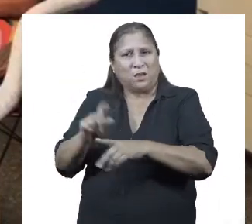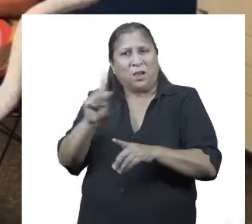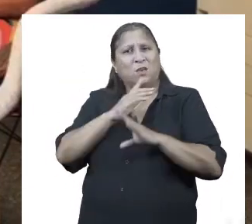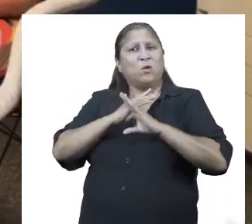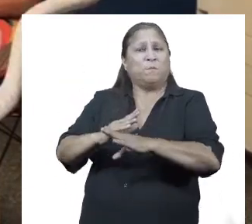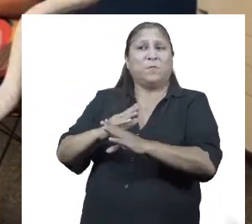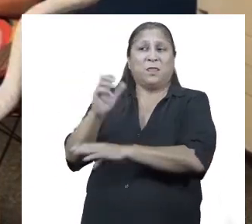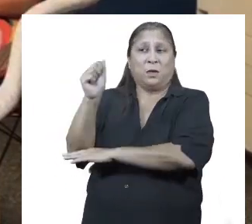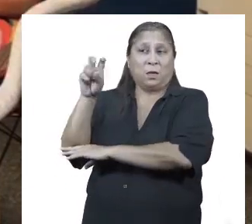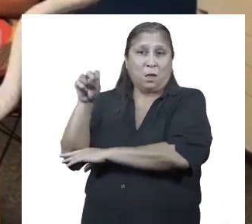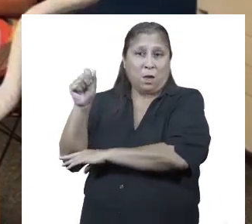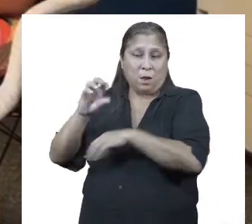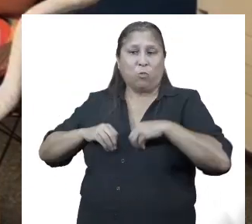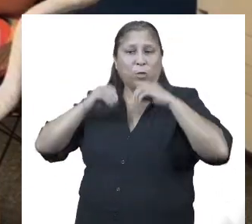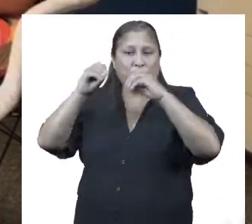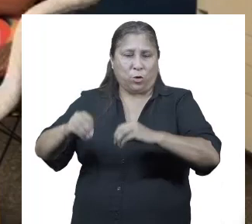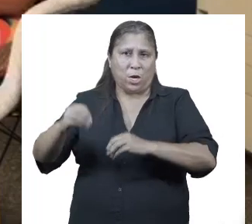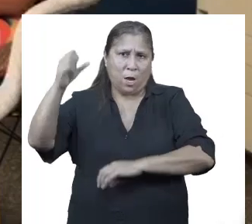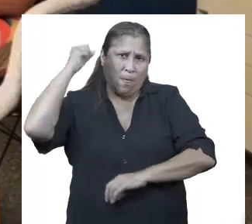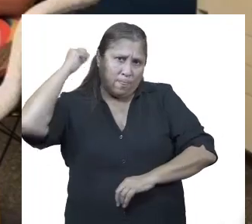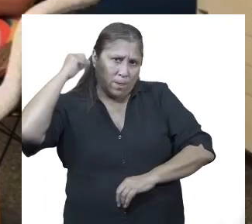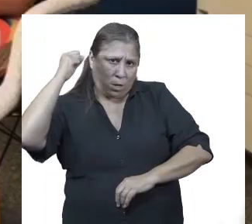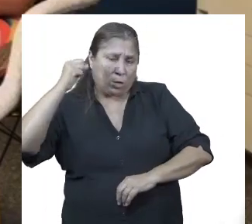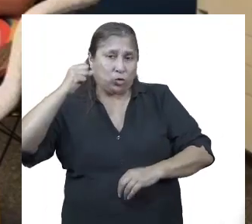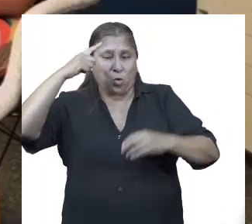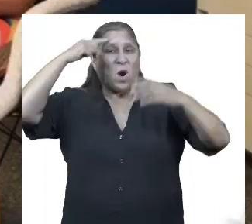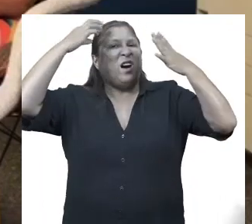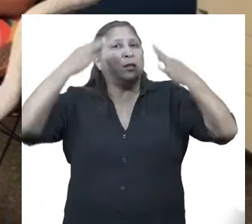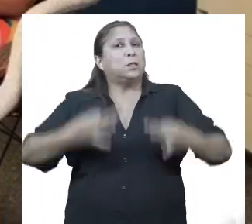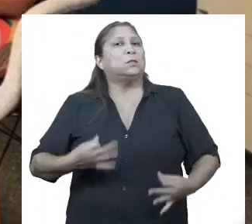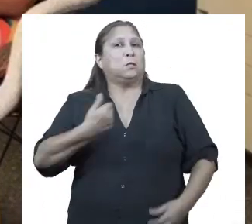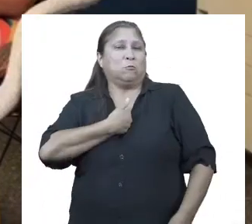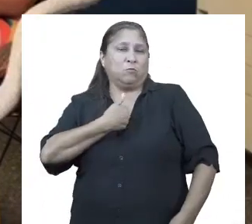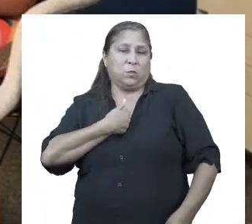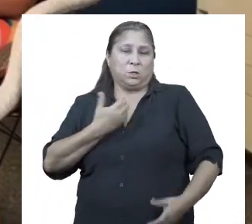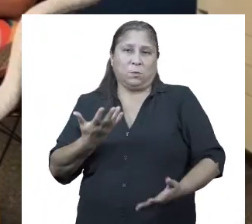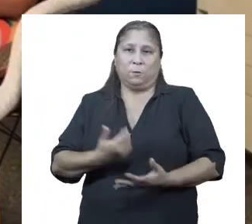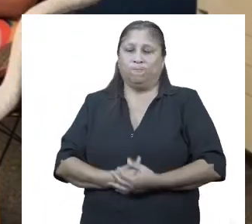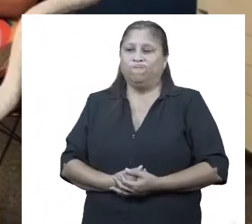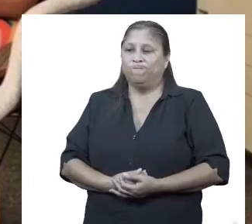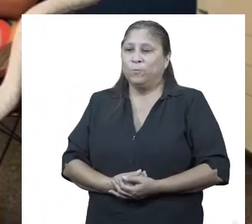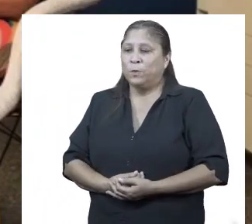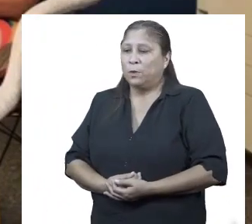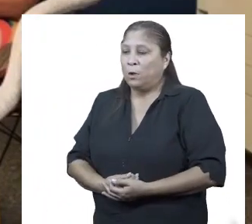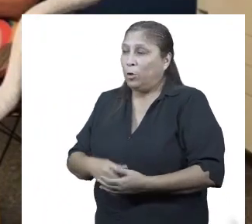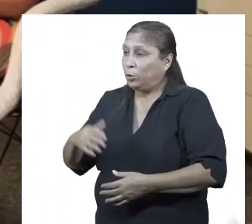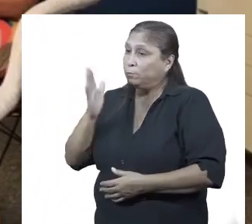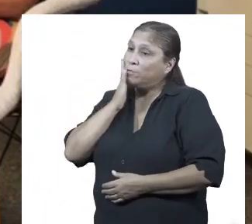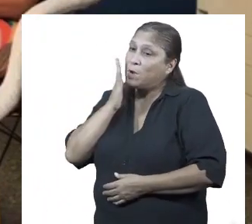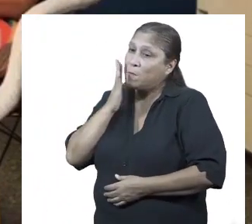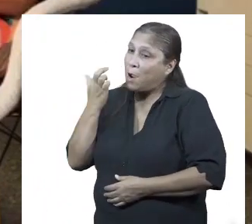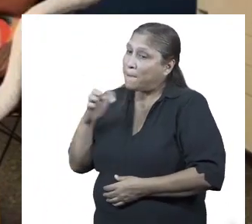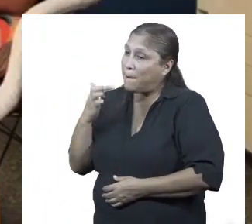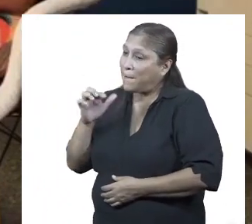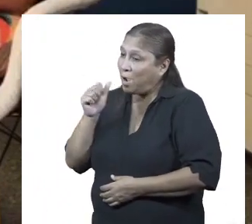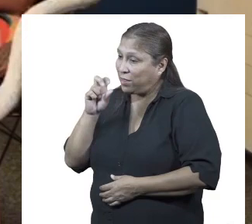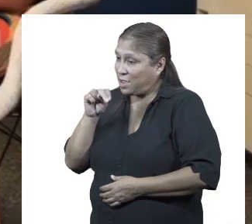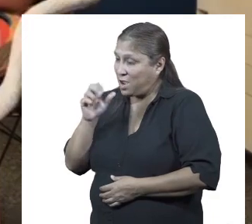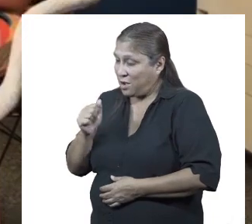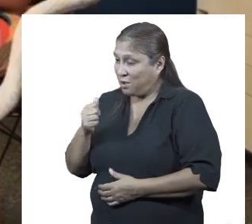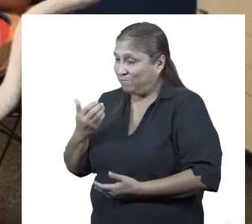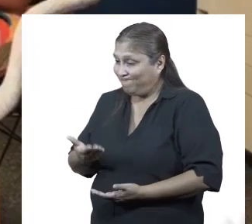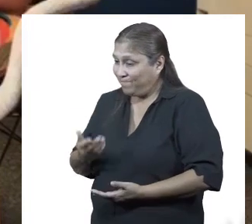impida que Ana pueda ejercer el derecho a decidir que le corresponde. Los papás de Ana, la mamá y el